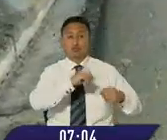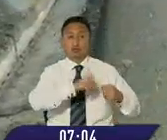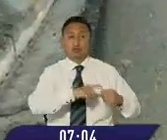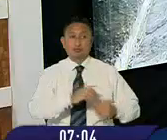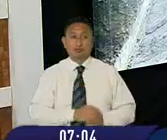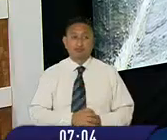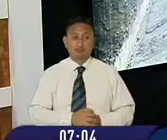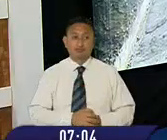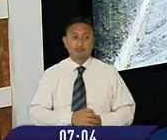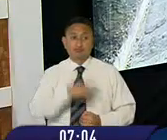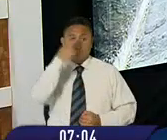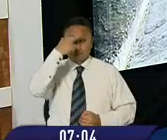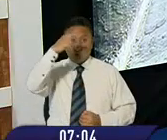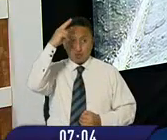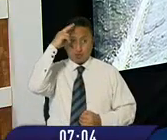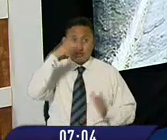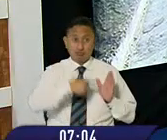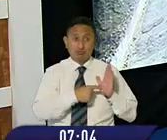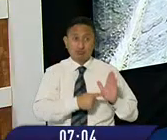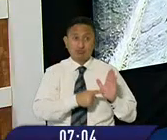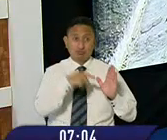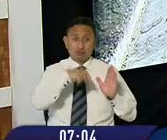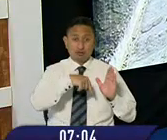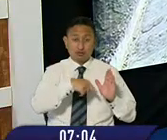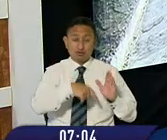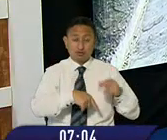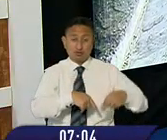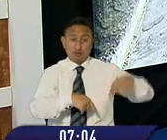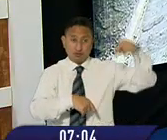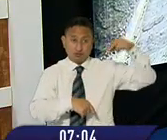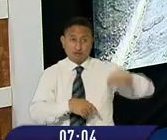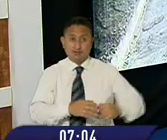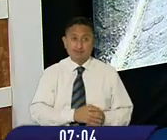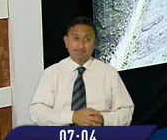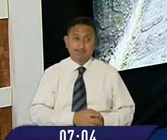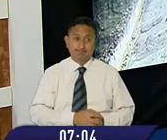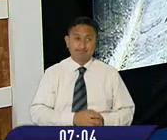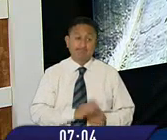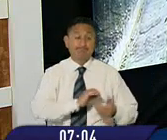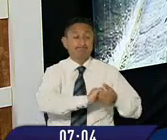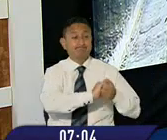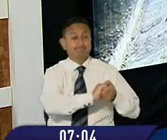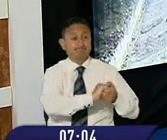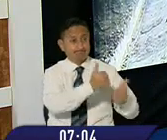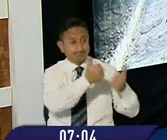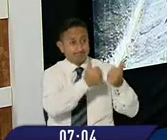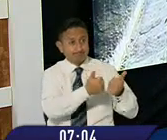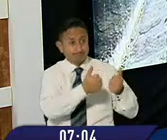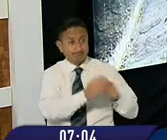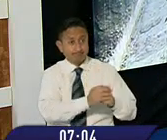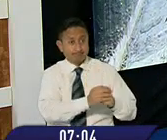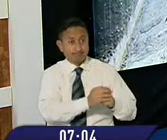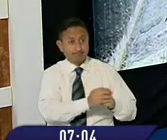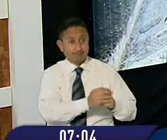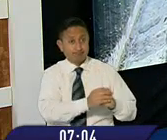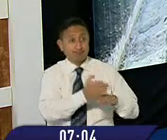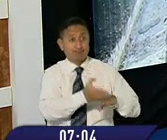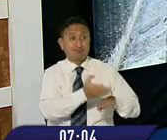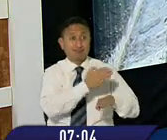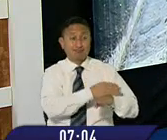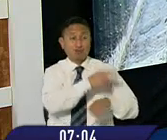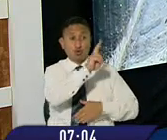Ibarra. Robert, es la situación a esta hora en el norte. Solidarios con Adriana Rojas. ese mismo punto en octubre